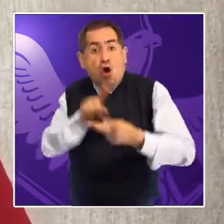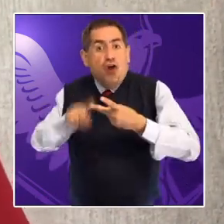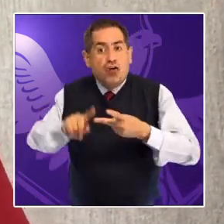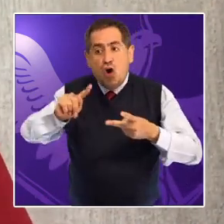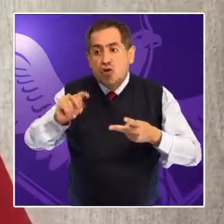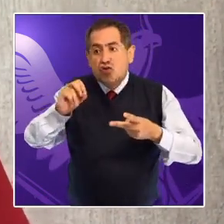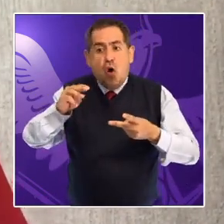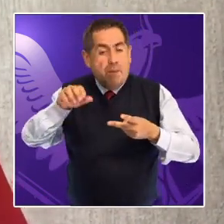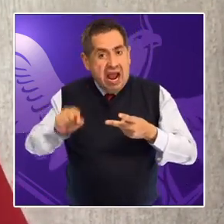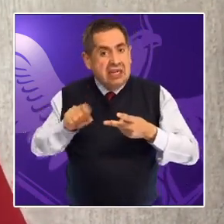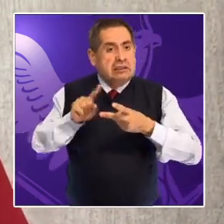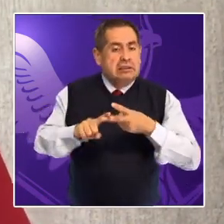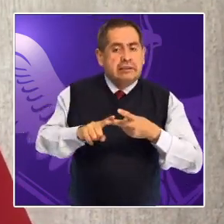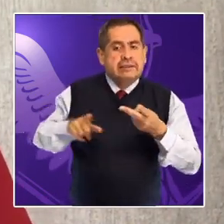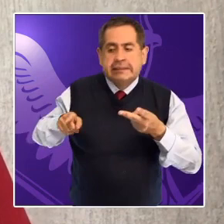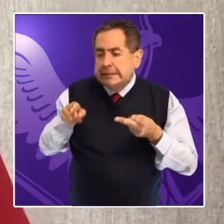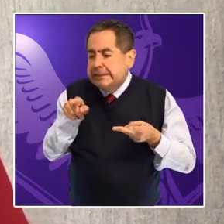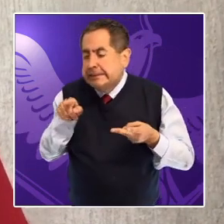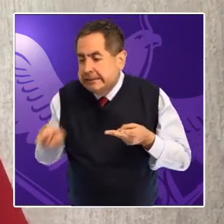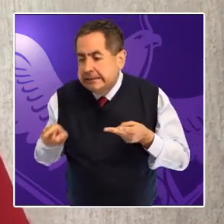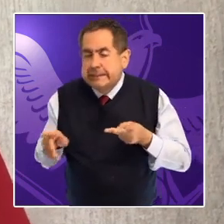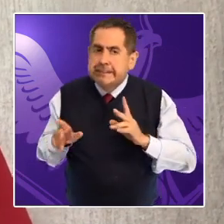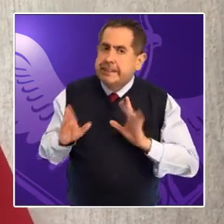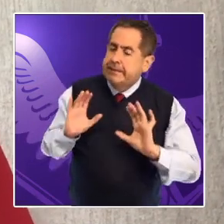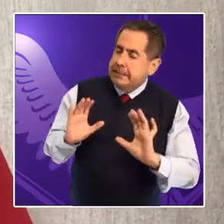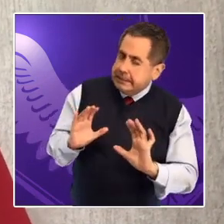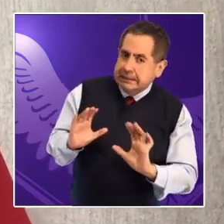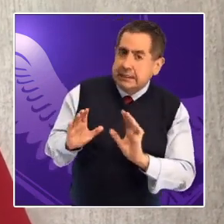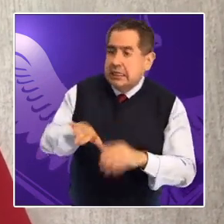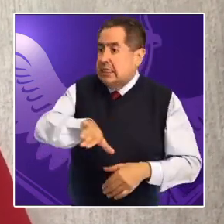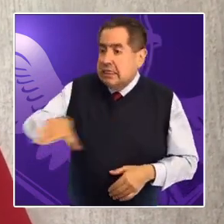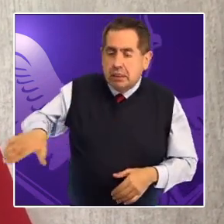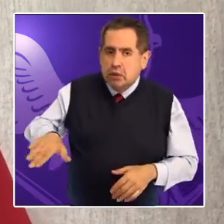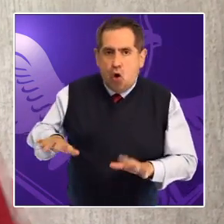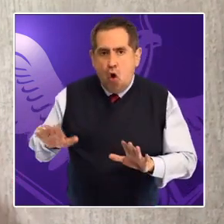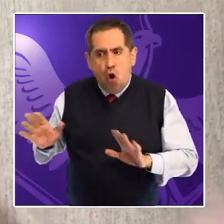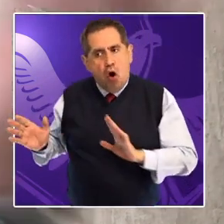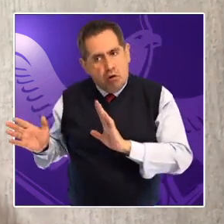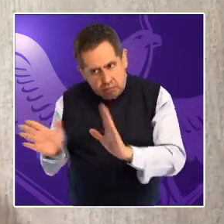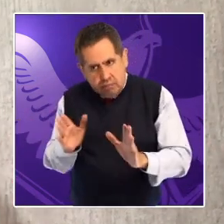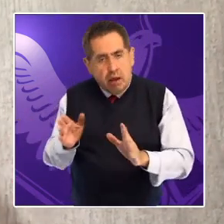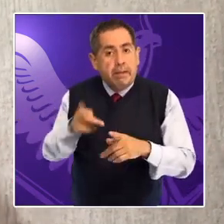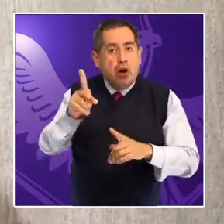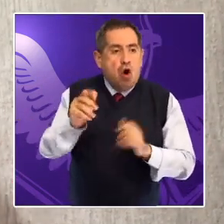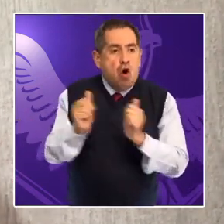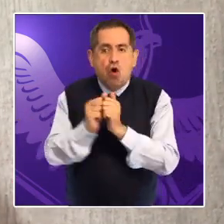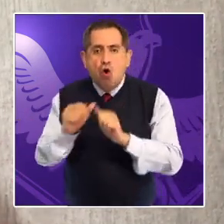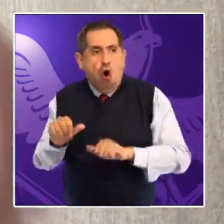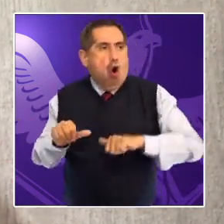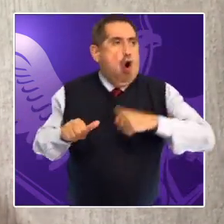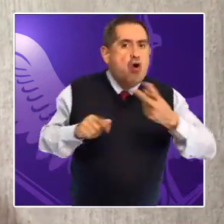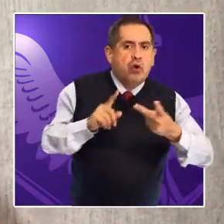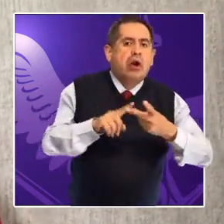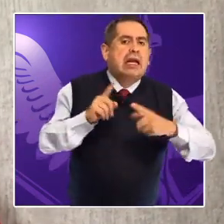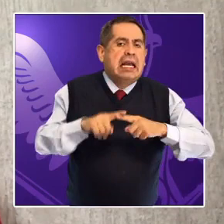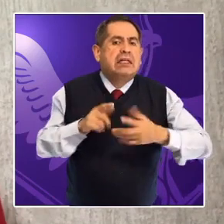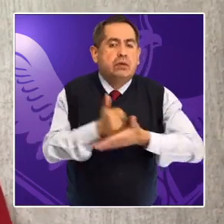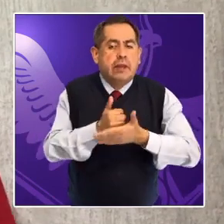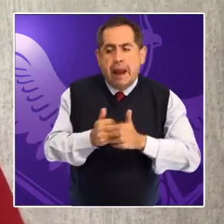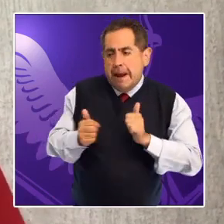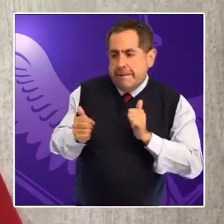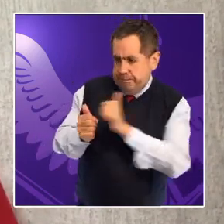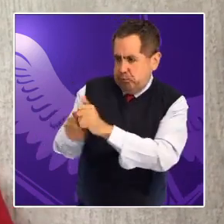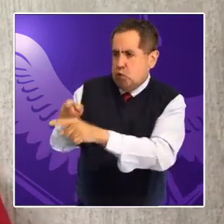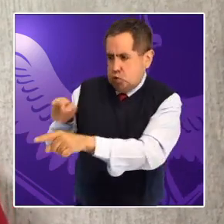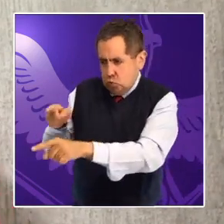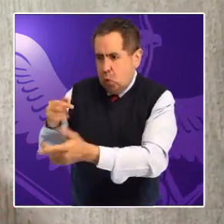el estado de interdicción debe ser considerado inconstitucional y tenemos que pasar a otra figura, que es toma de decisiones con